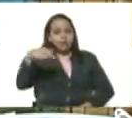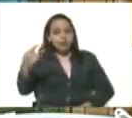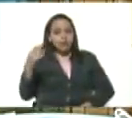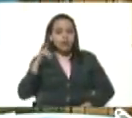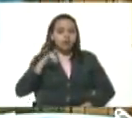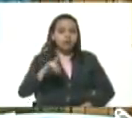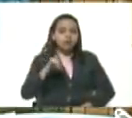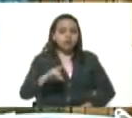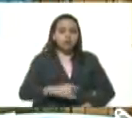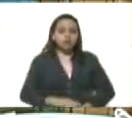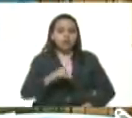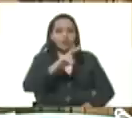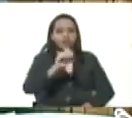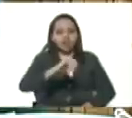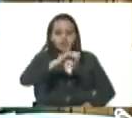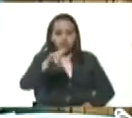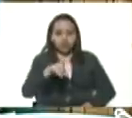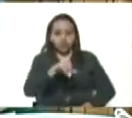lunes 20 de julio